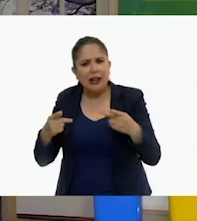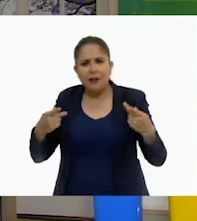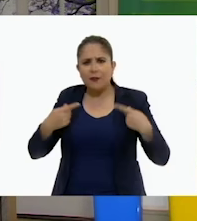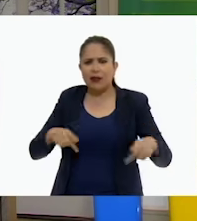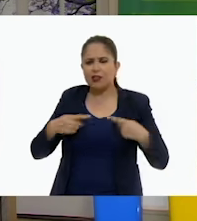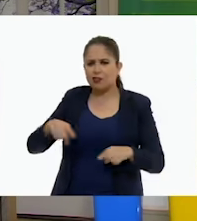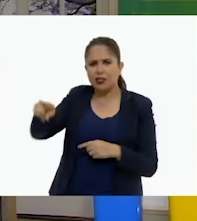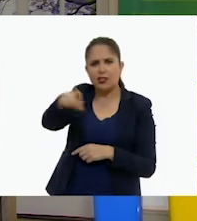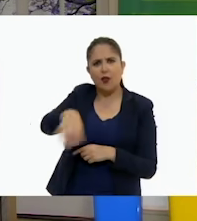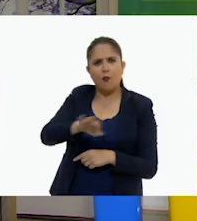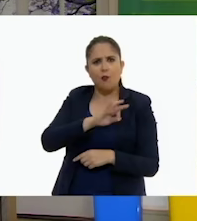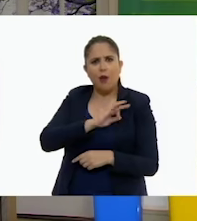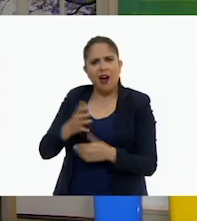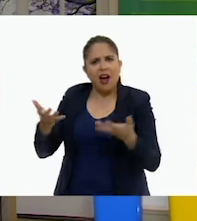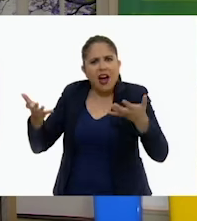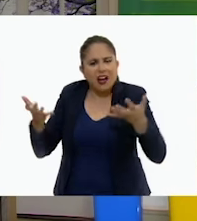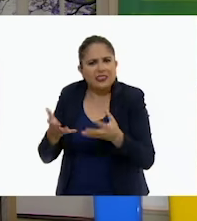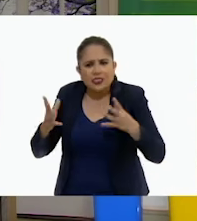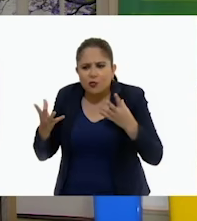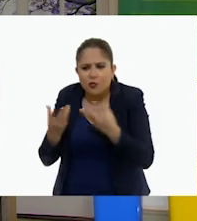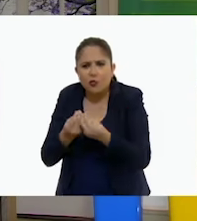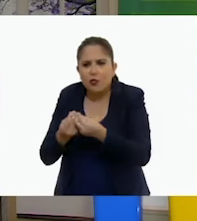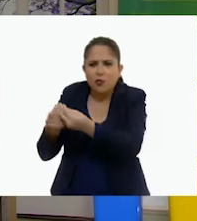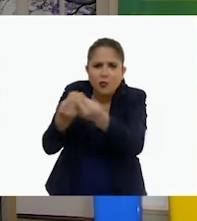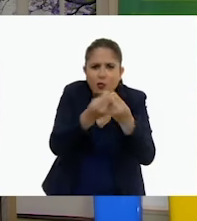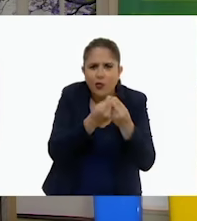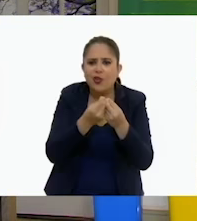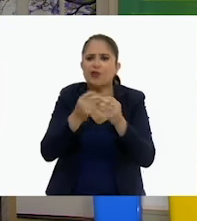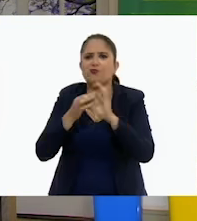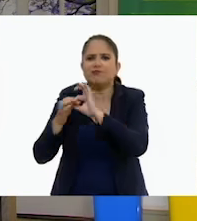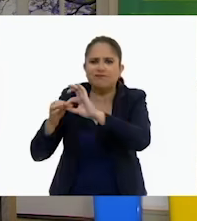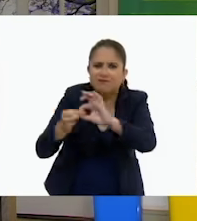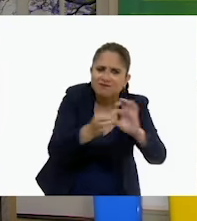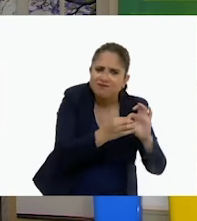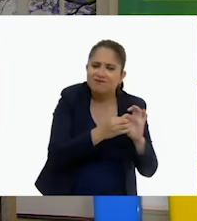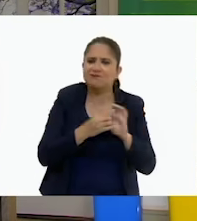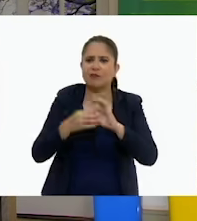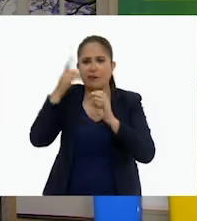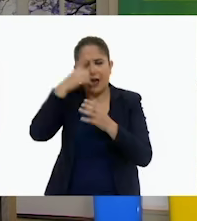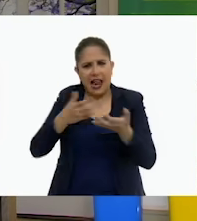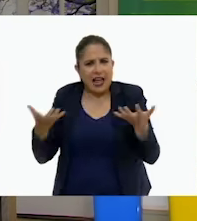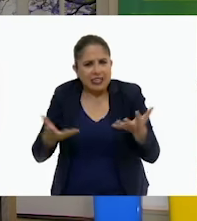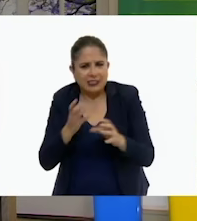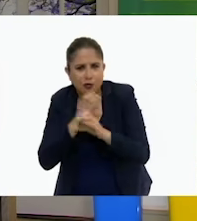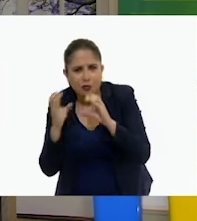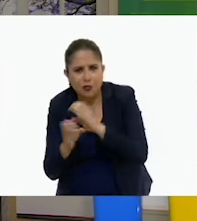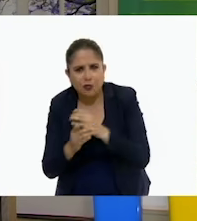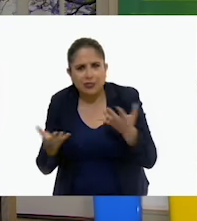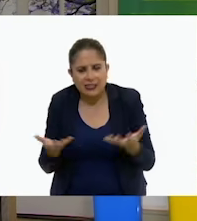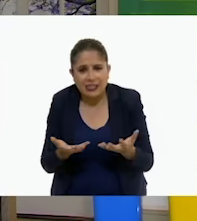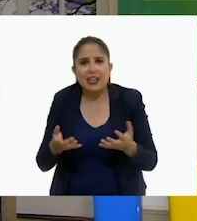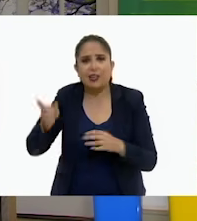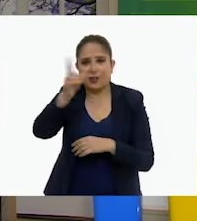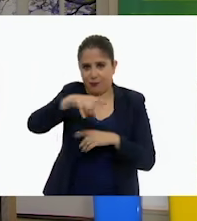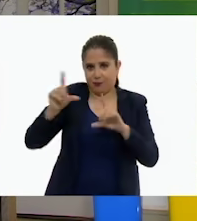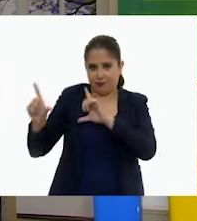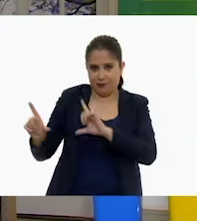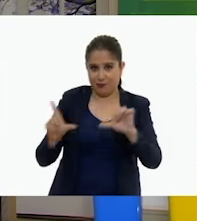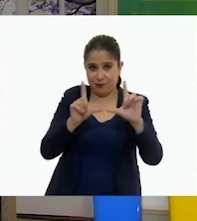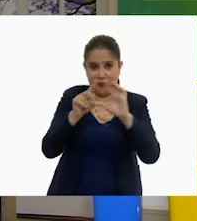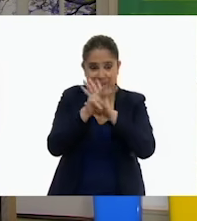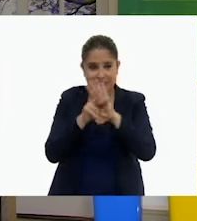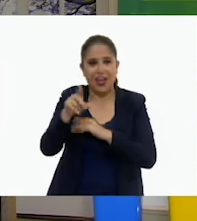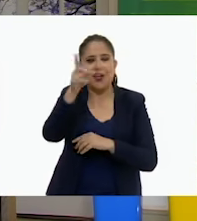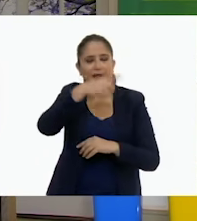pueden hacer muchísimas cosas juntos cuando se lo proponen? En los siguientes videos, descubrirás el resultado de